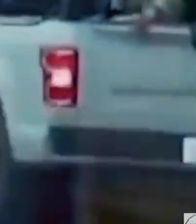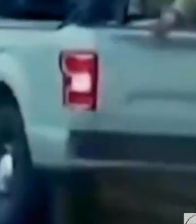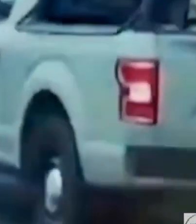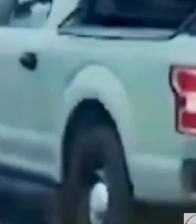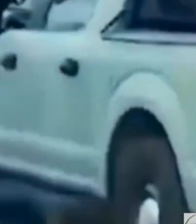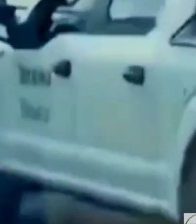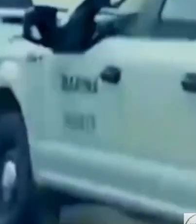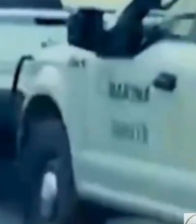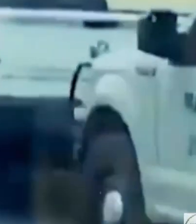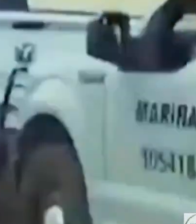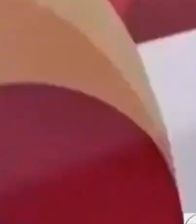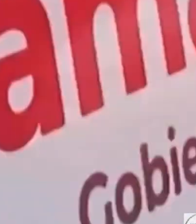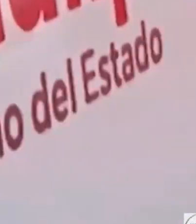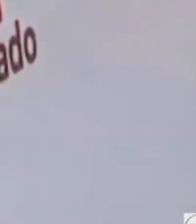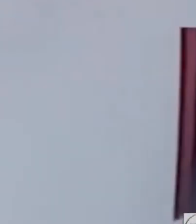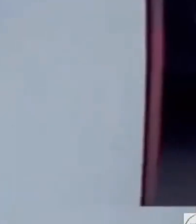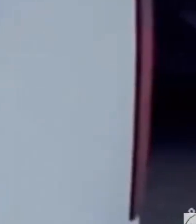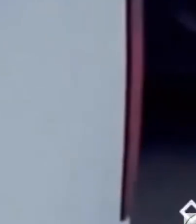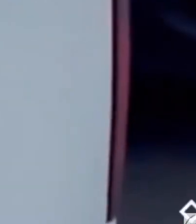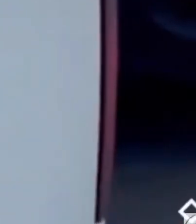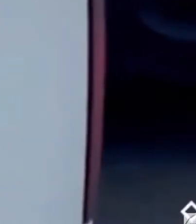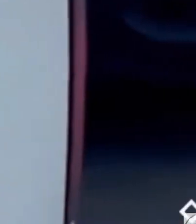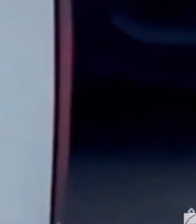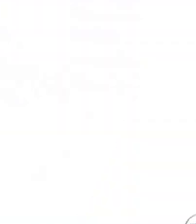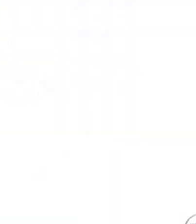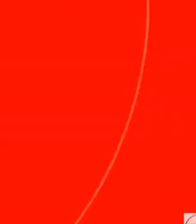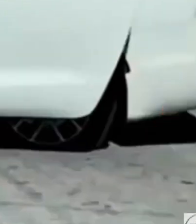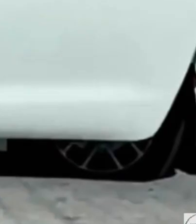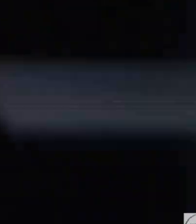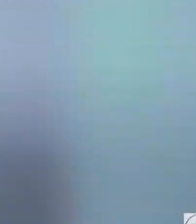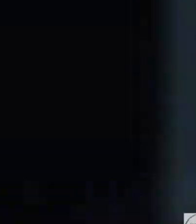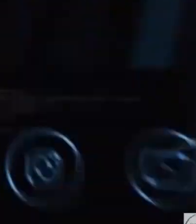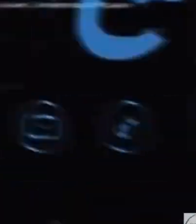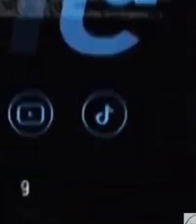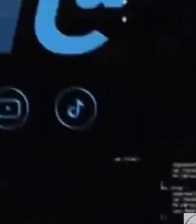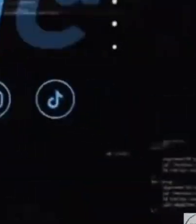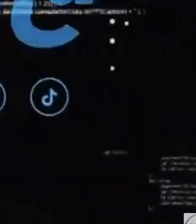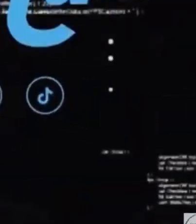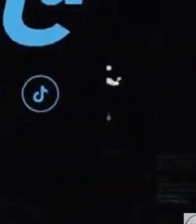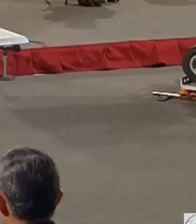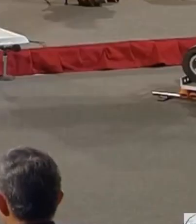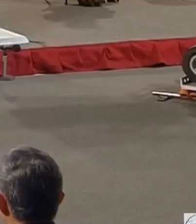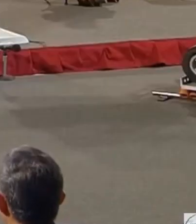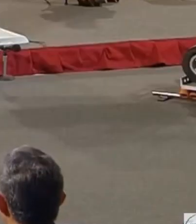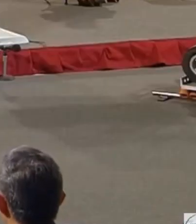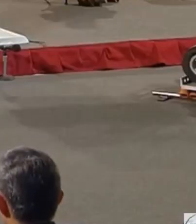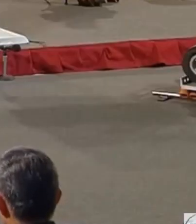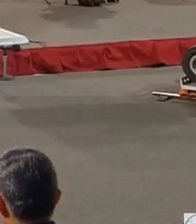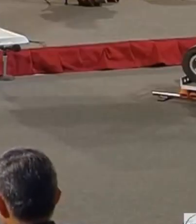la injerencia del gobierno estadounidense en asuntos nacionales. Infodemia.